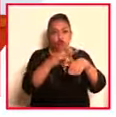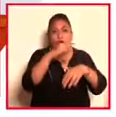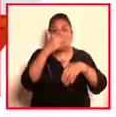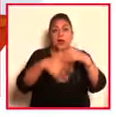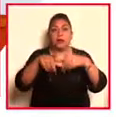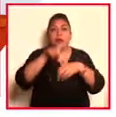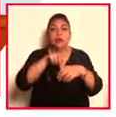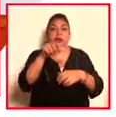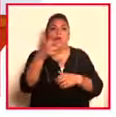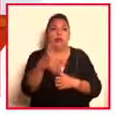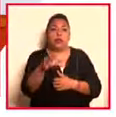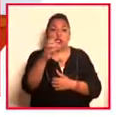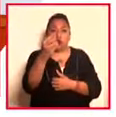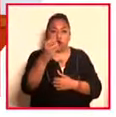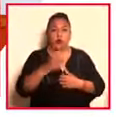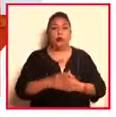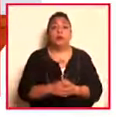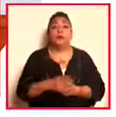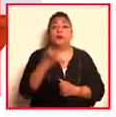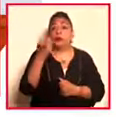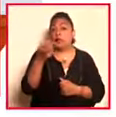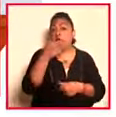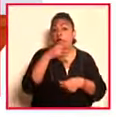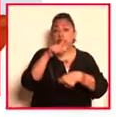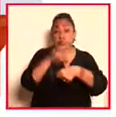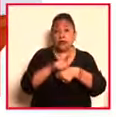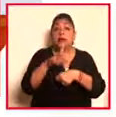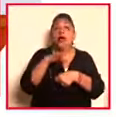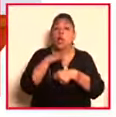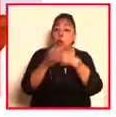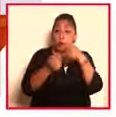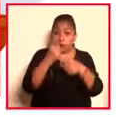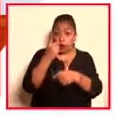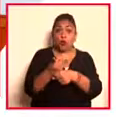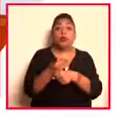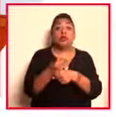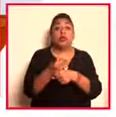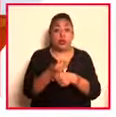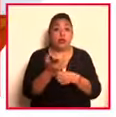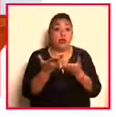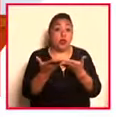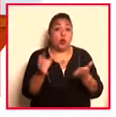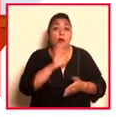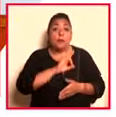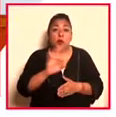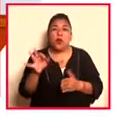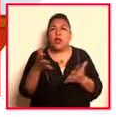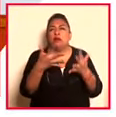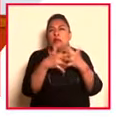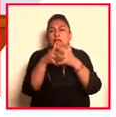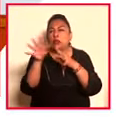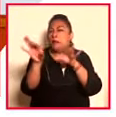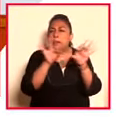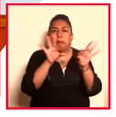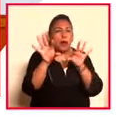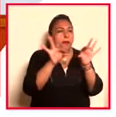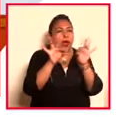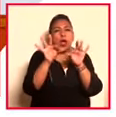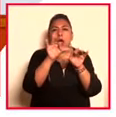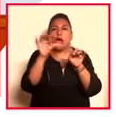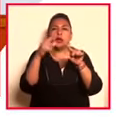octubre. Este festival nos está dando la oportunidad este año de poder hacer una mezcla de artistas,